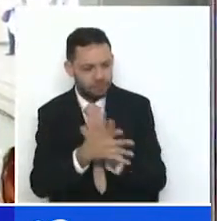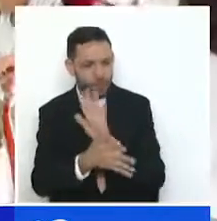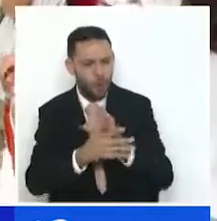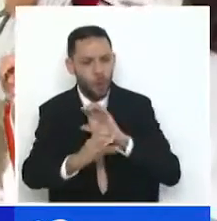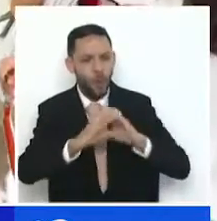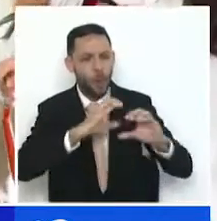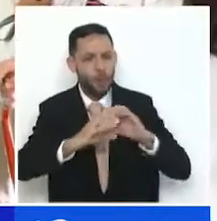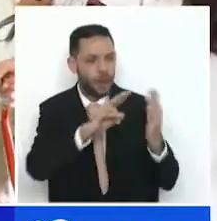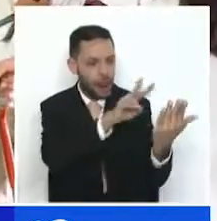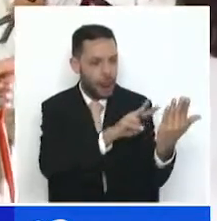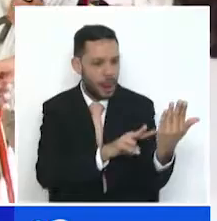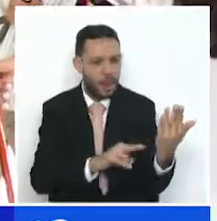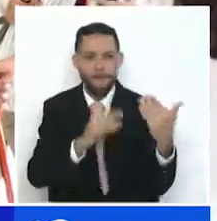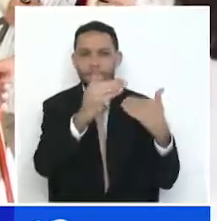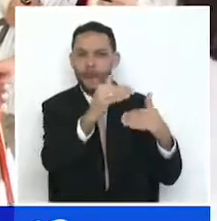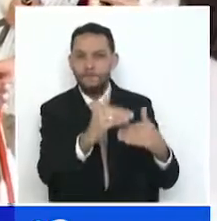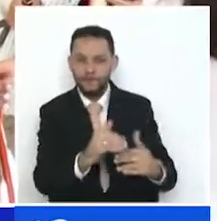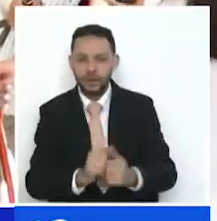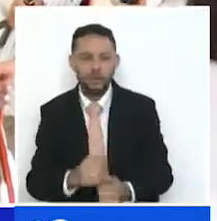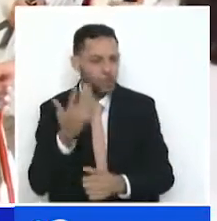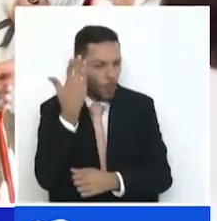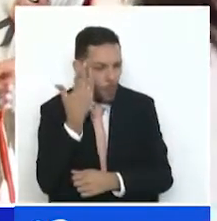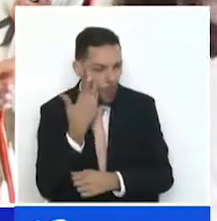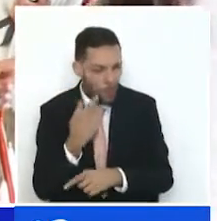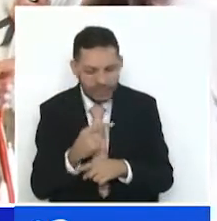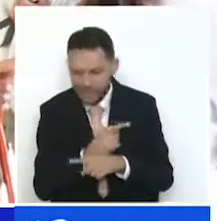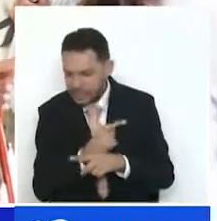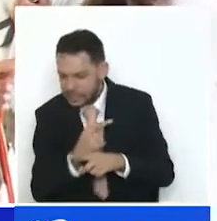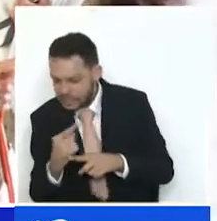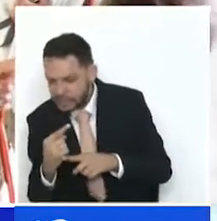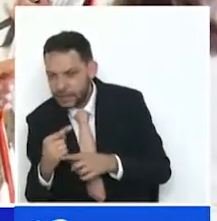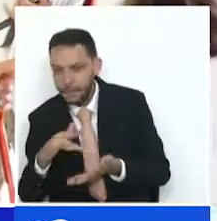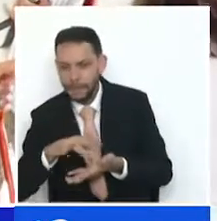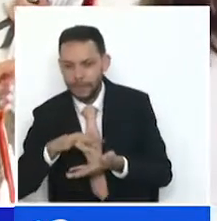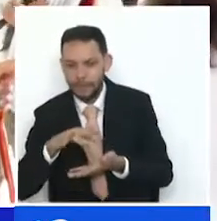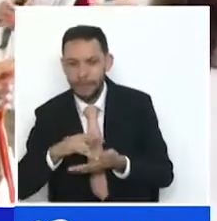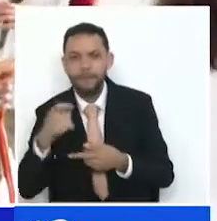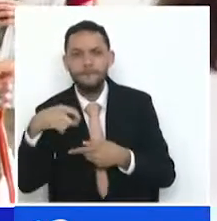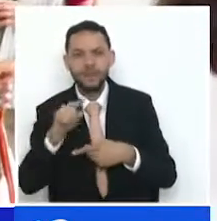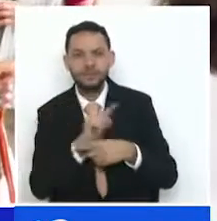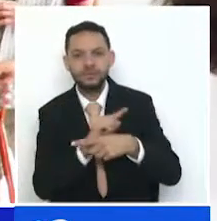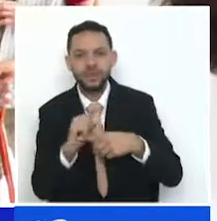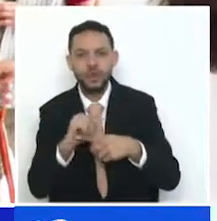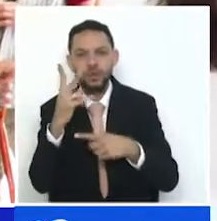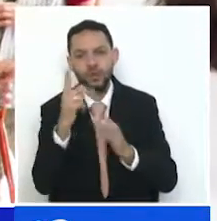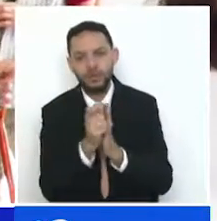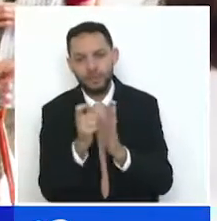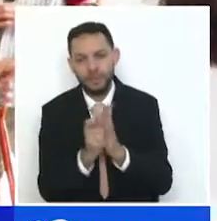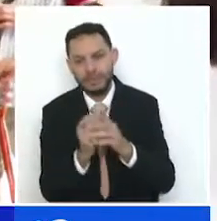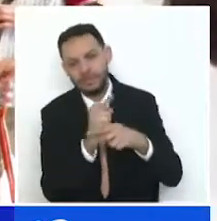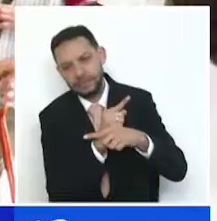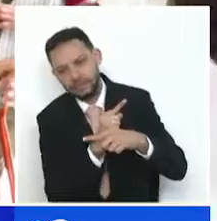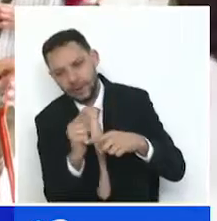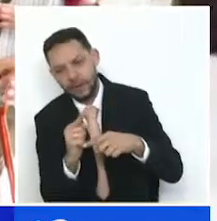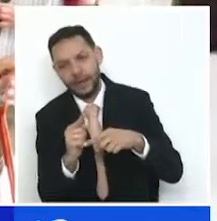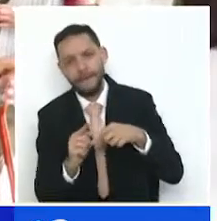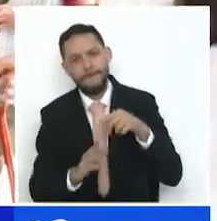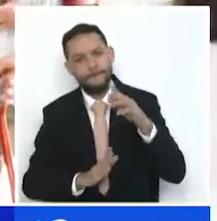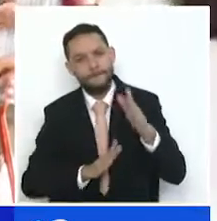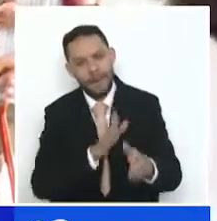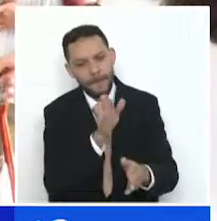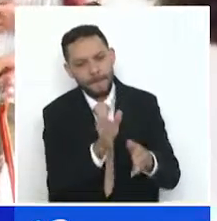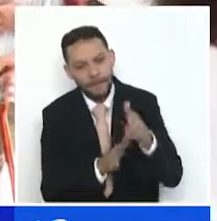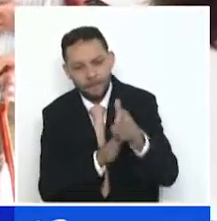viva voz. Vamos a estar todos los días durante esta semana y a partir de la próxima semana, 2 veces por semana, haciendo esta actividad